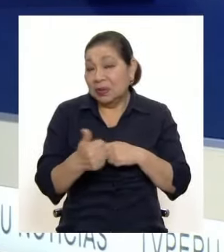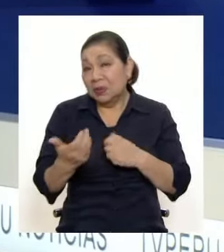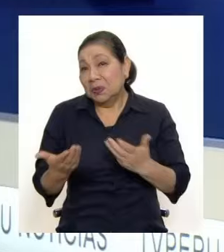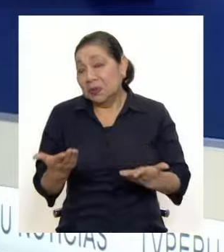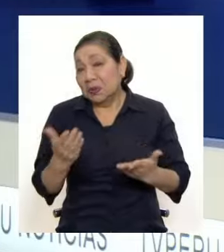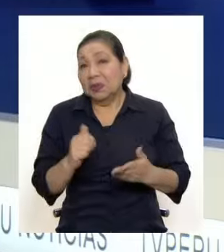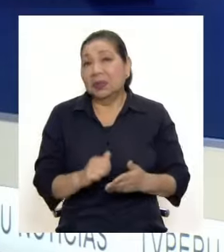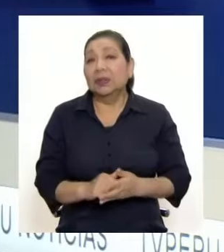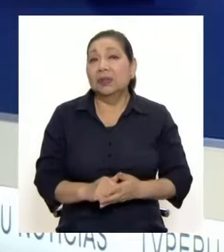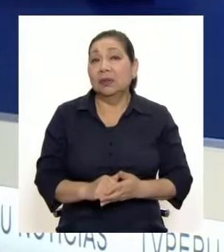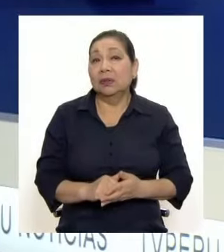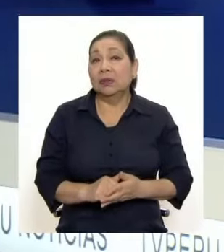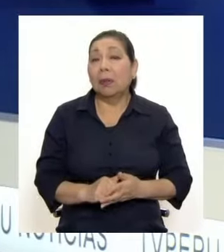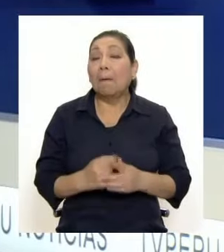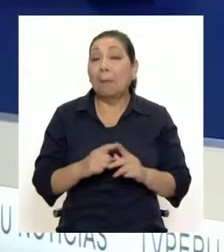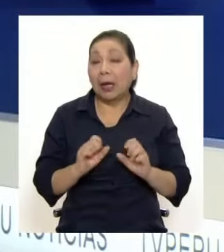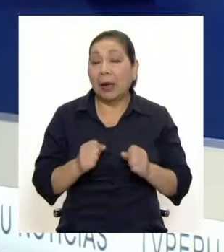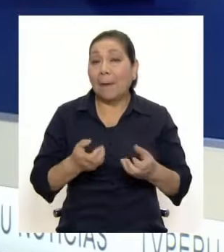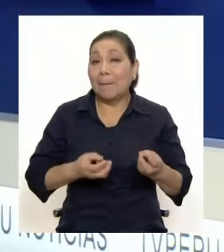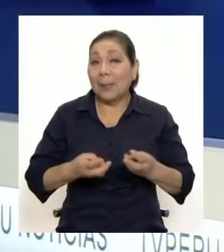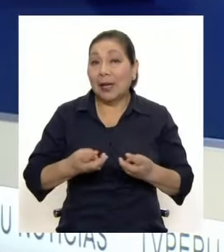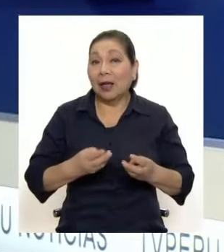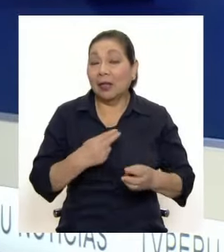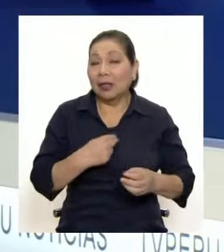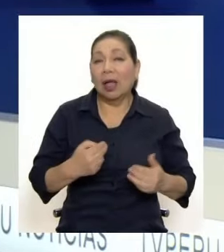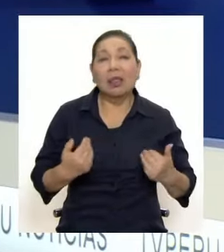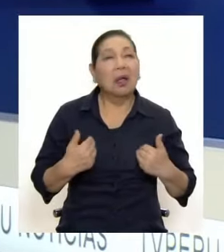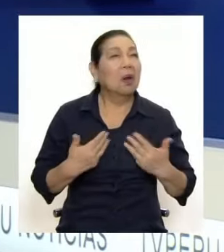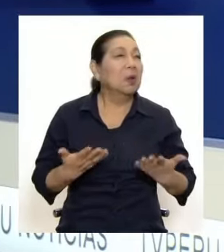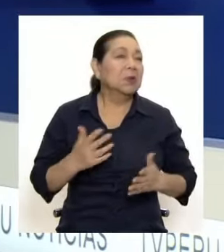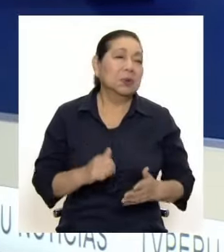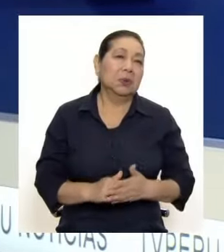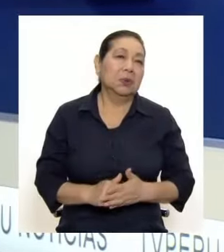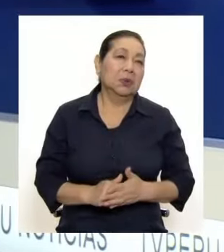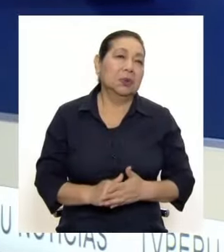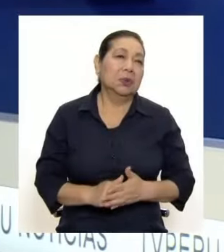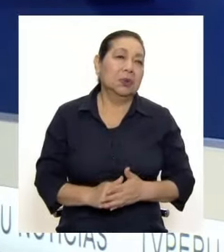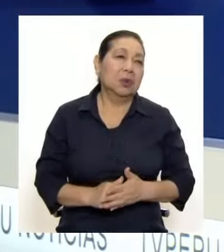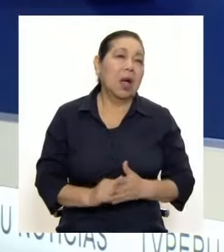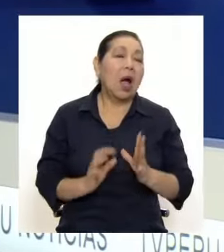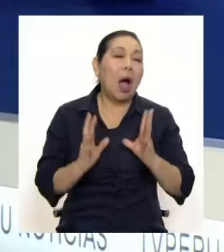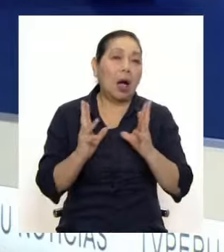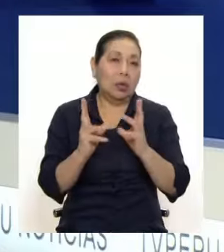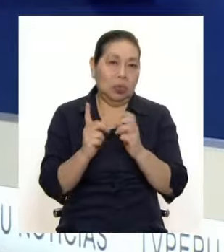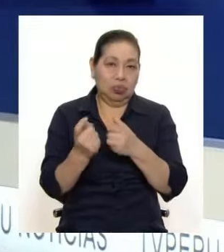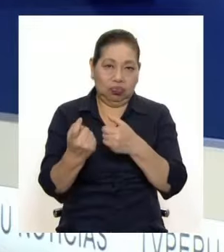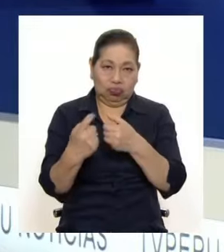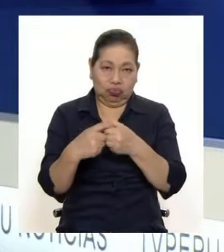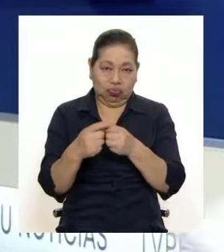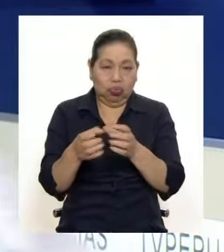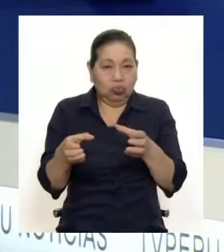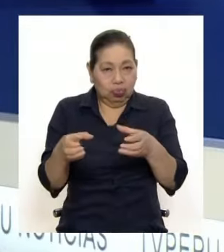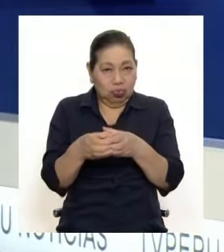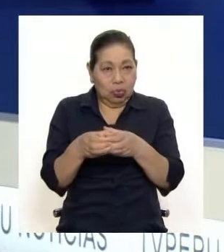que sea eh digerible por el mercado chino tienes que tener esquemas de asociatividad